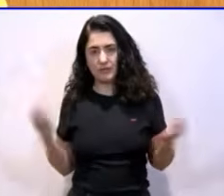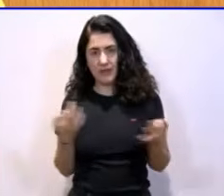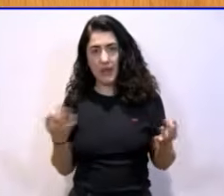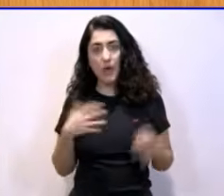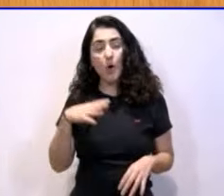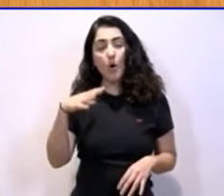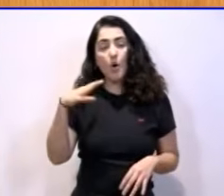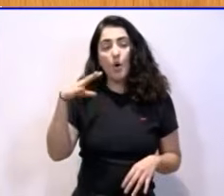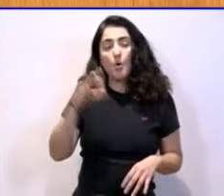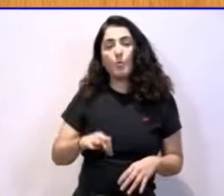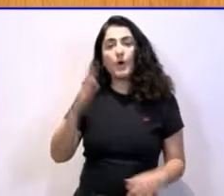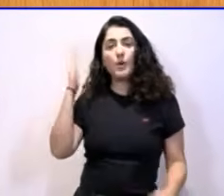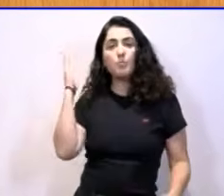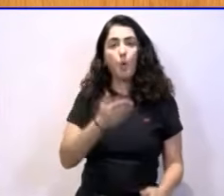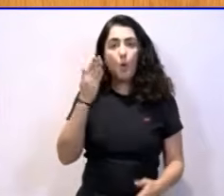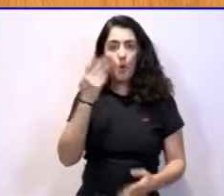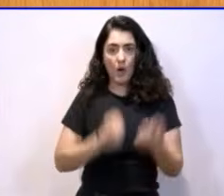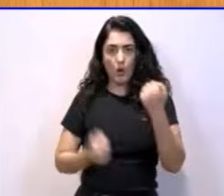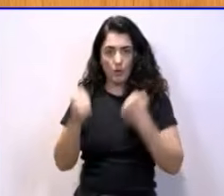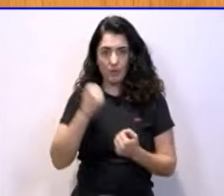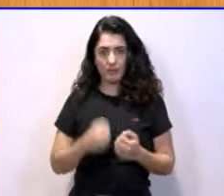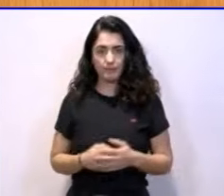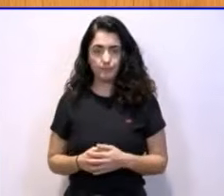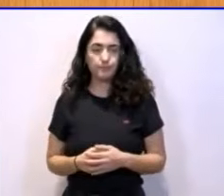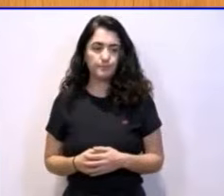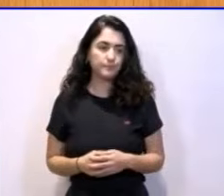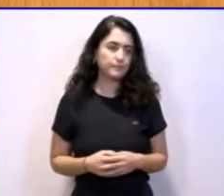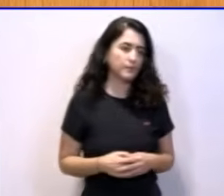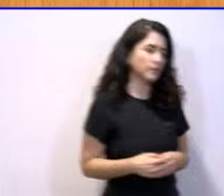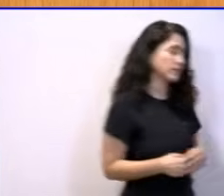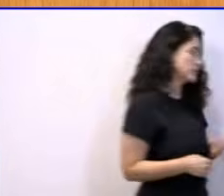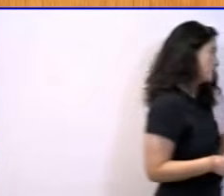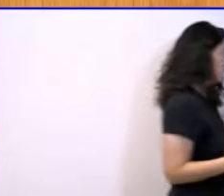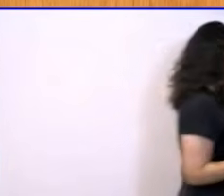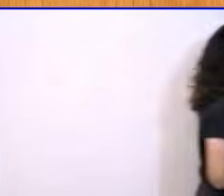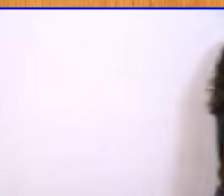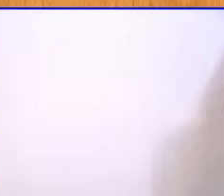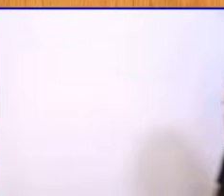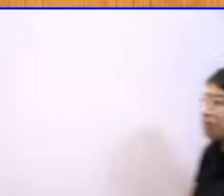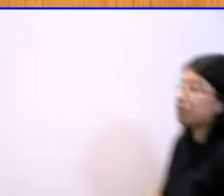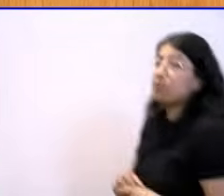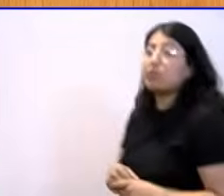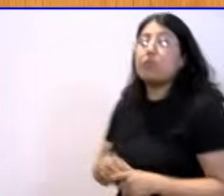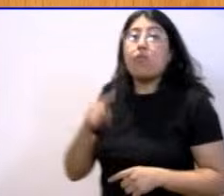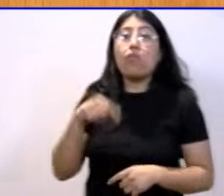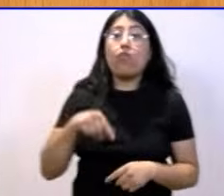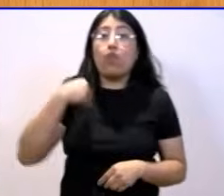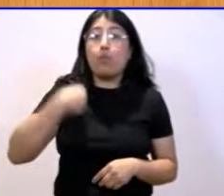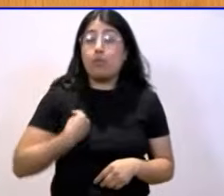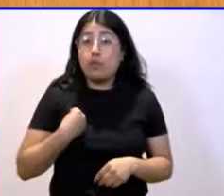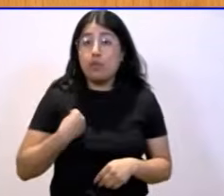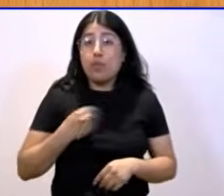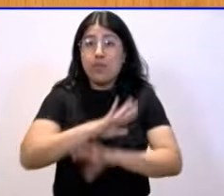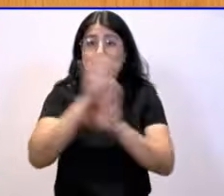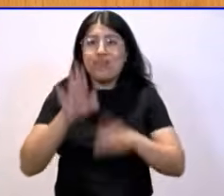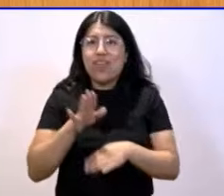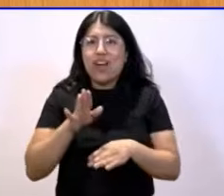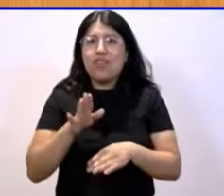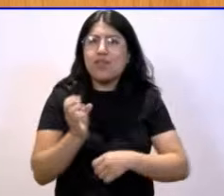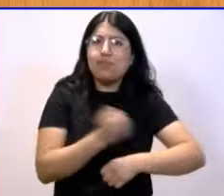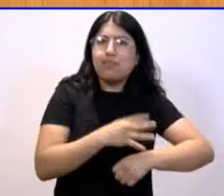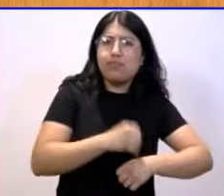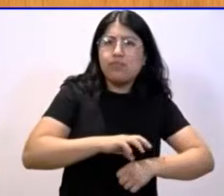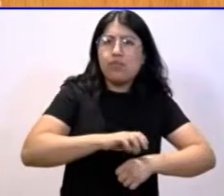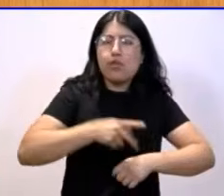pueden imponer sanciones económicas. Esto está teniendo importante incidencia también sobre las propias arcas públicas. No tiene efecto